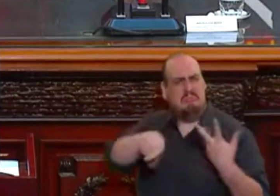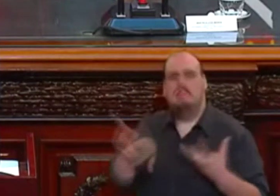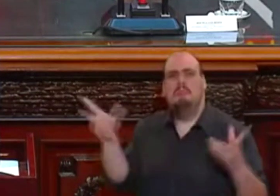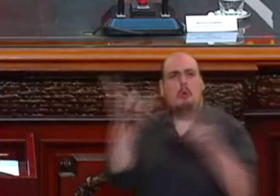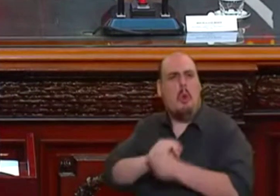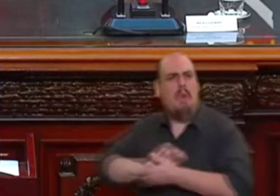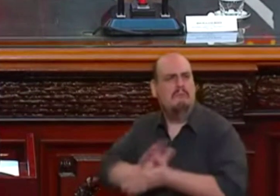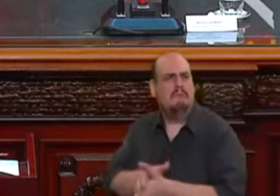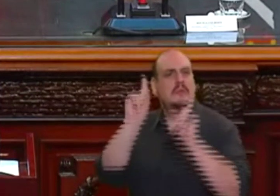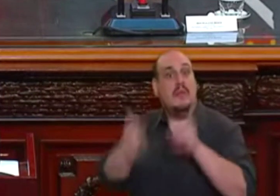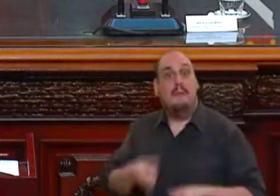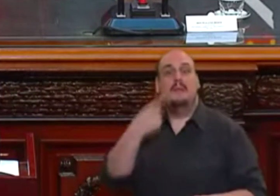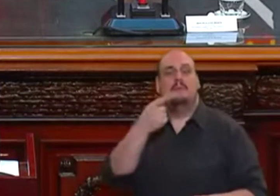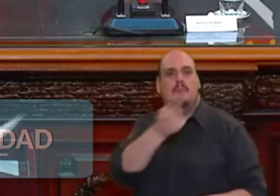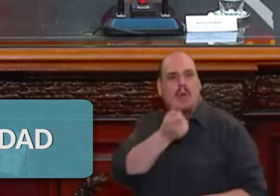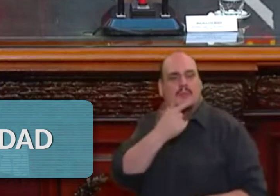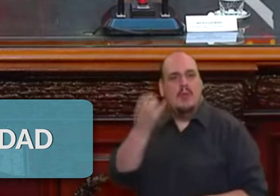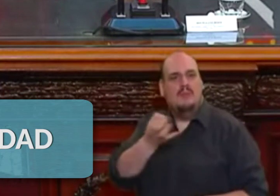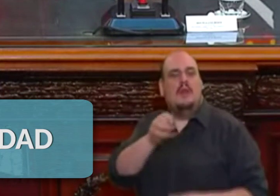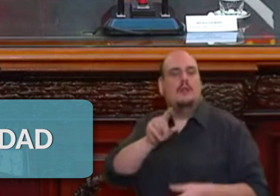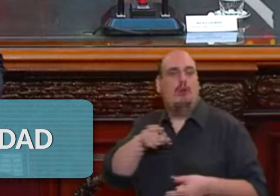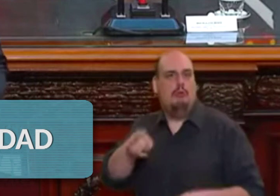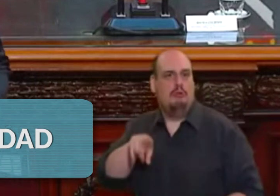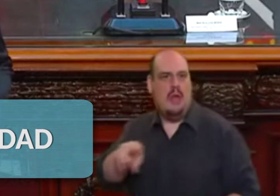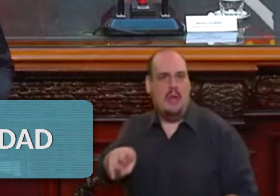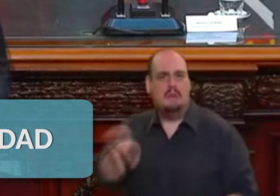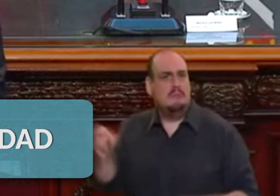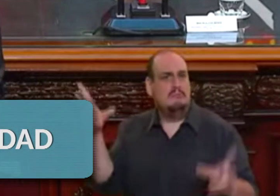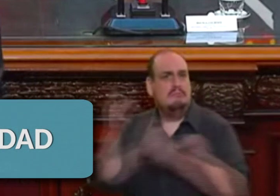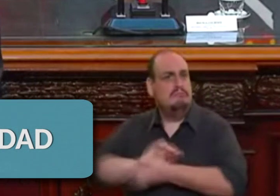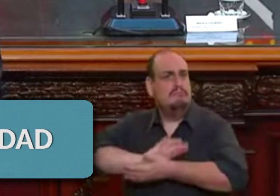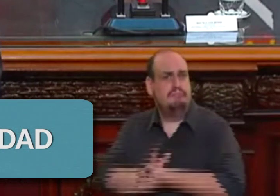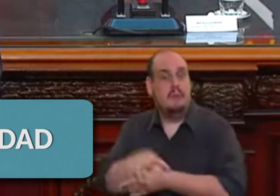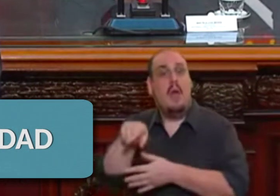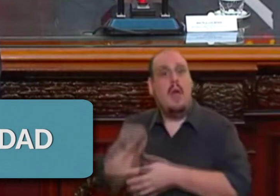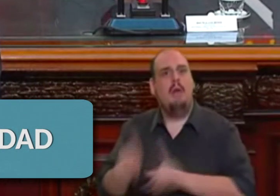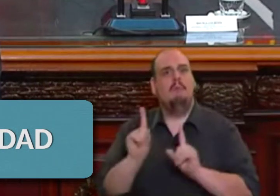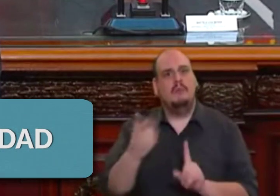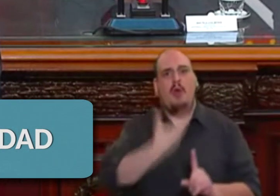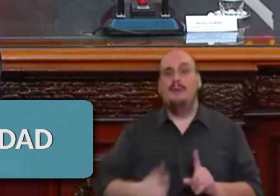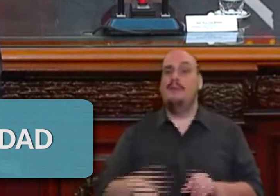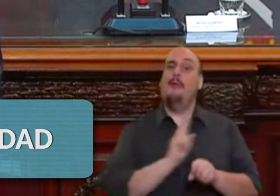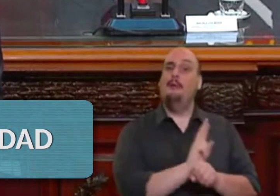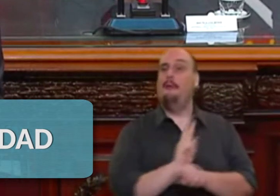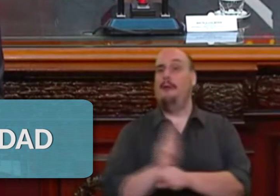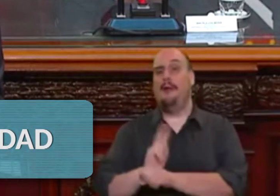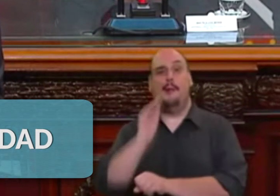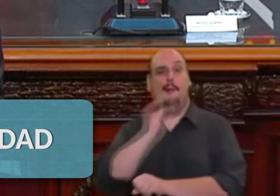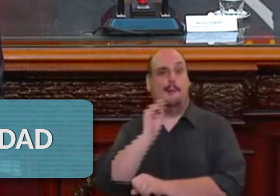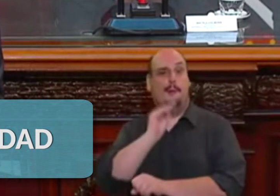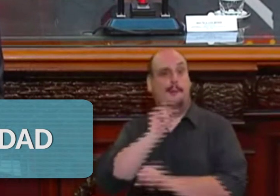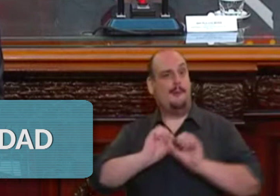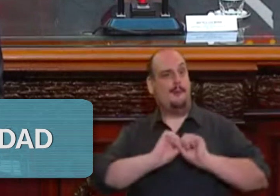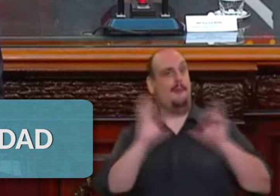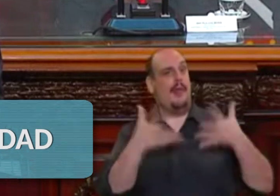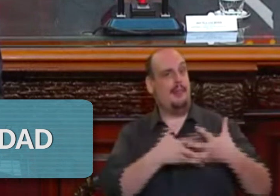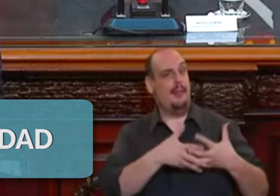realizando en tal sentido Guillermo Francos. Justificó su intensa actividad en redes sociales, porque recordemos que